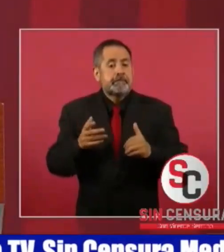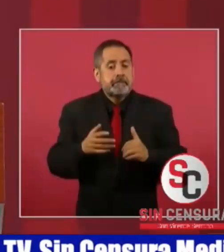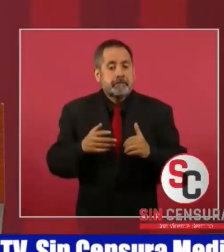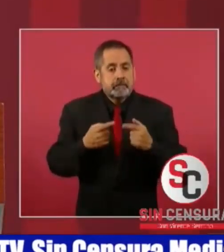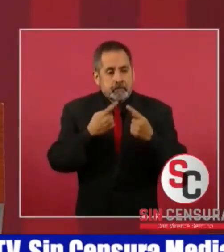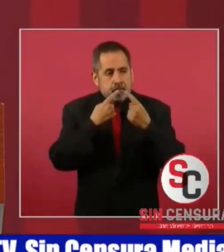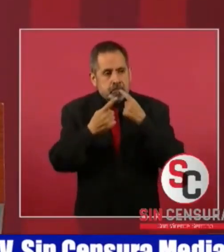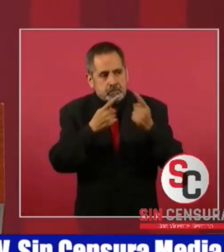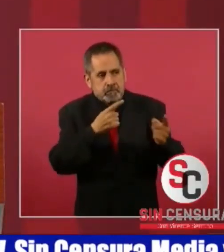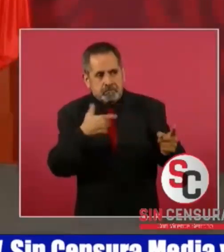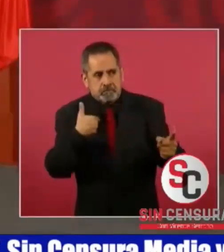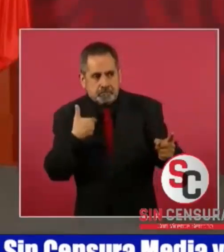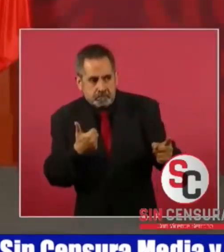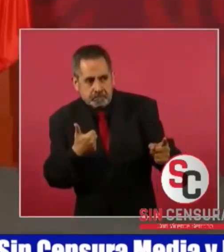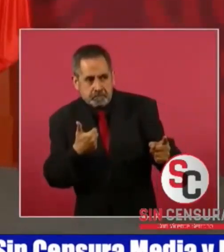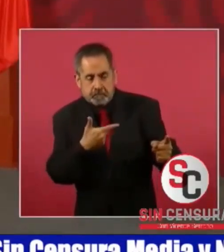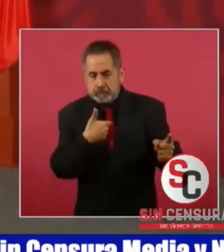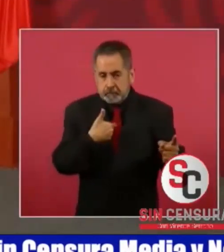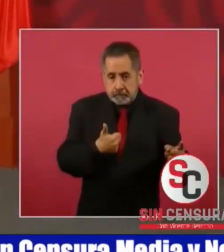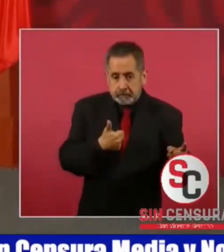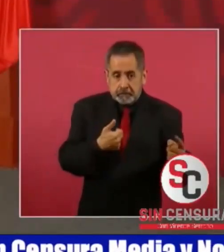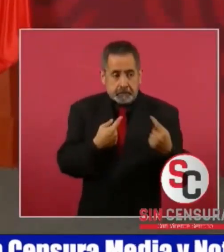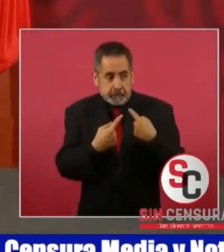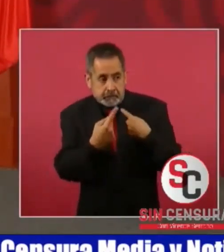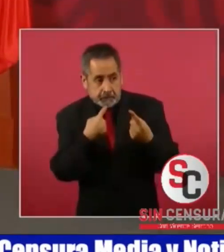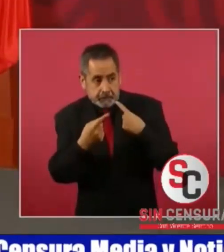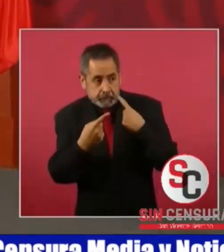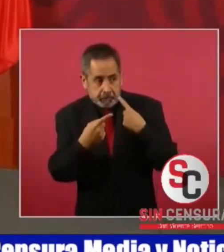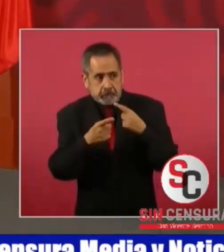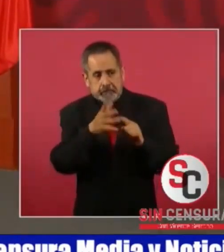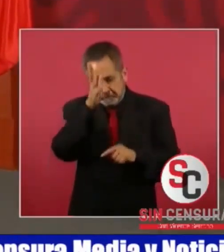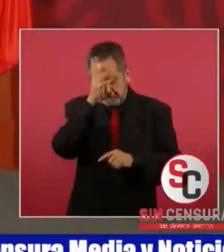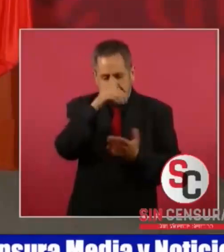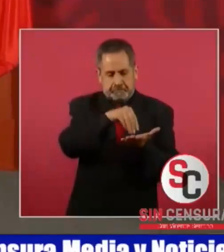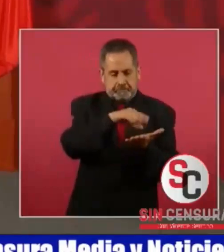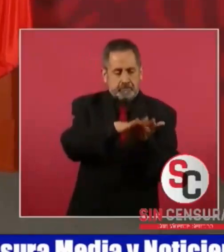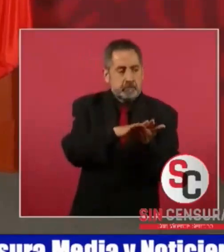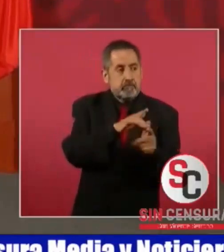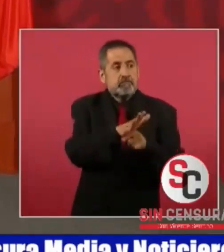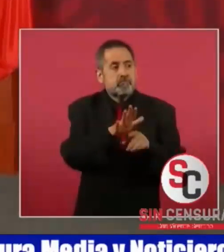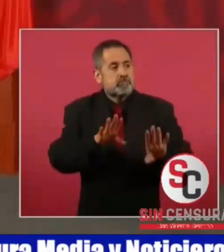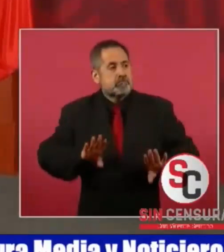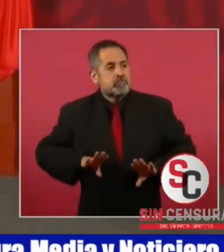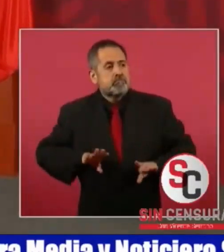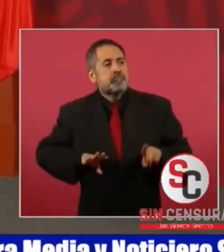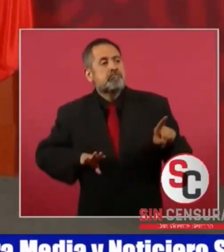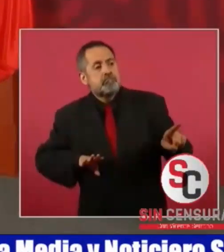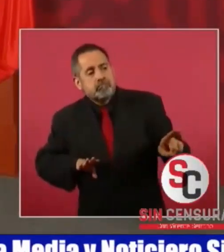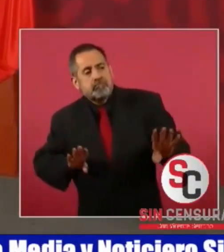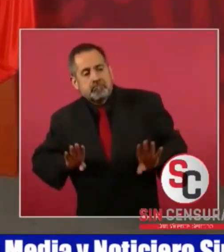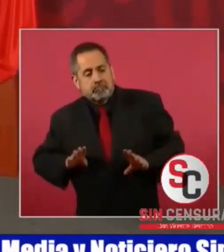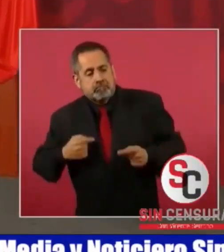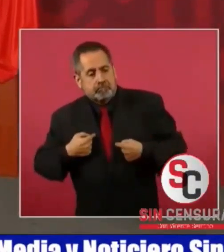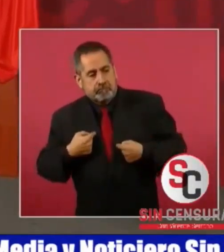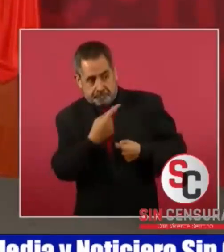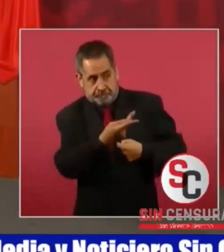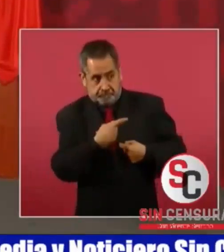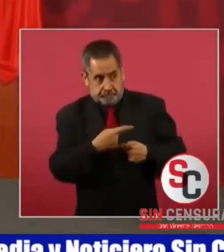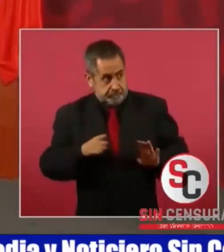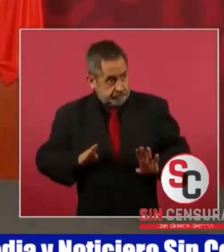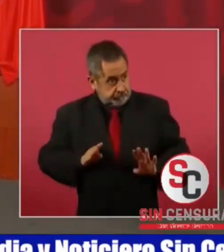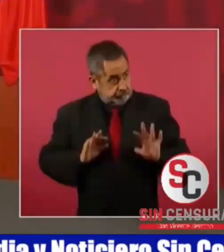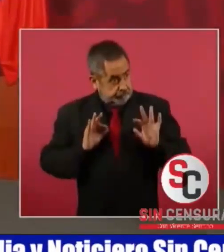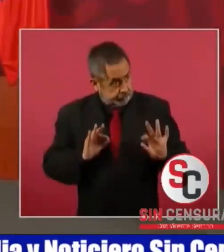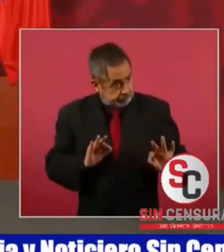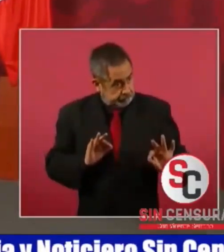del convencimiento, del diálogo, de lo que conviene a las dos naciones, a los